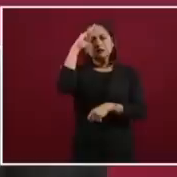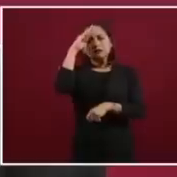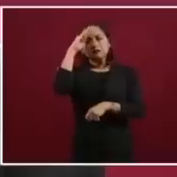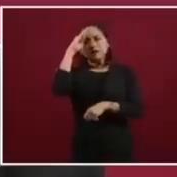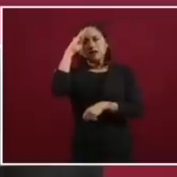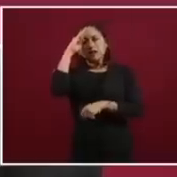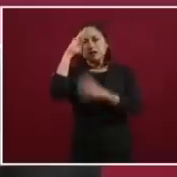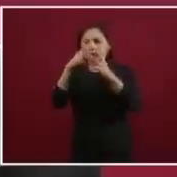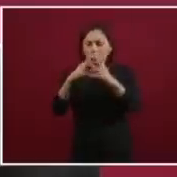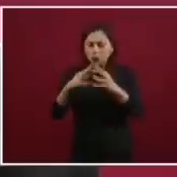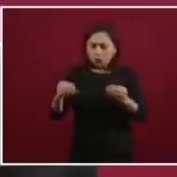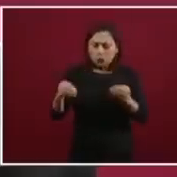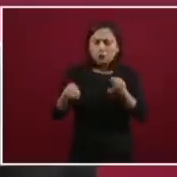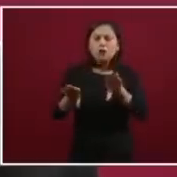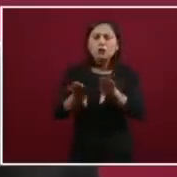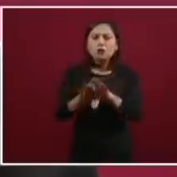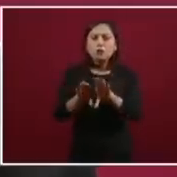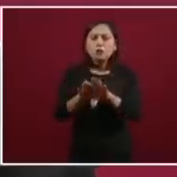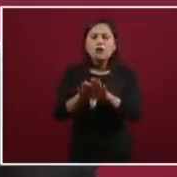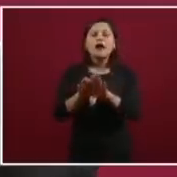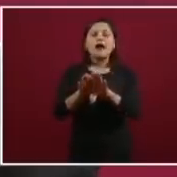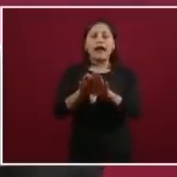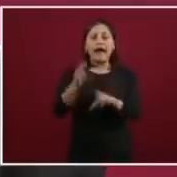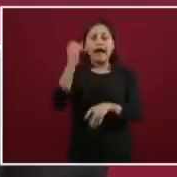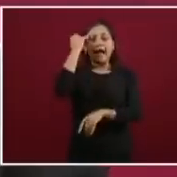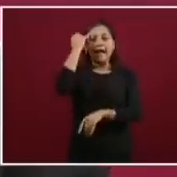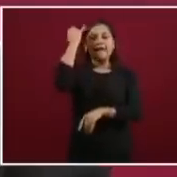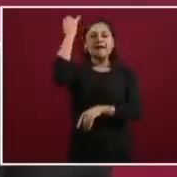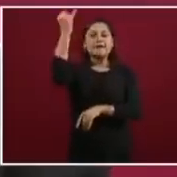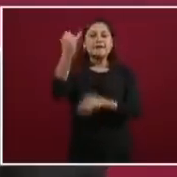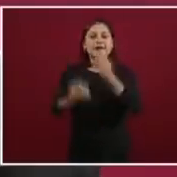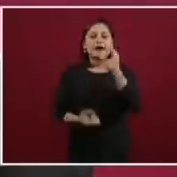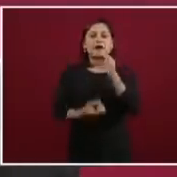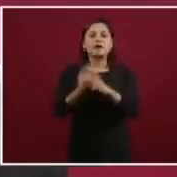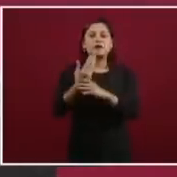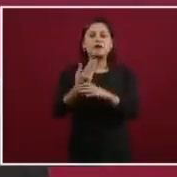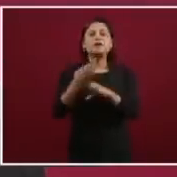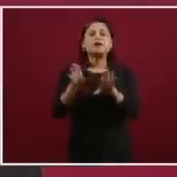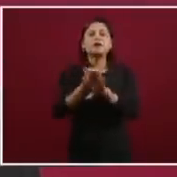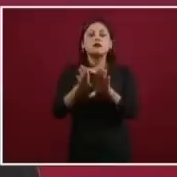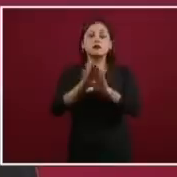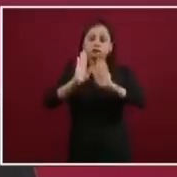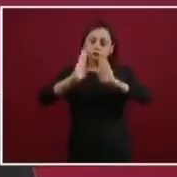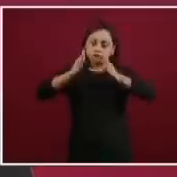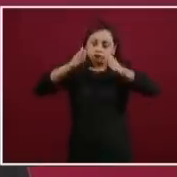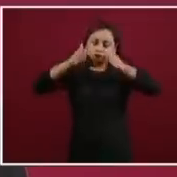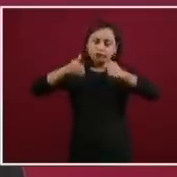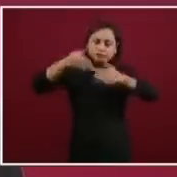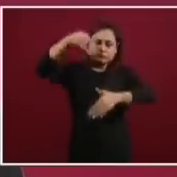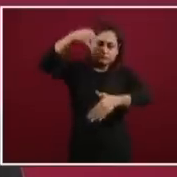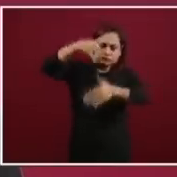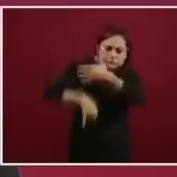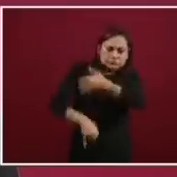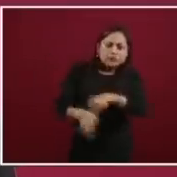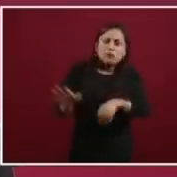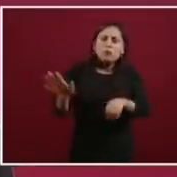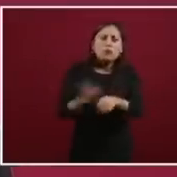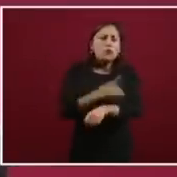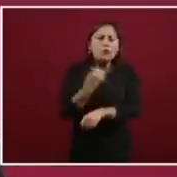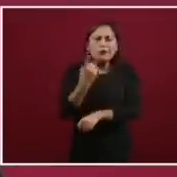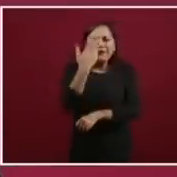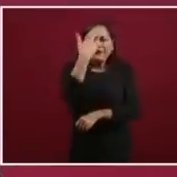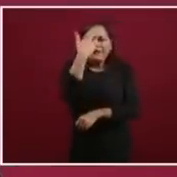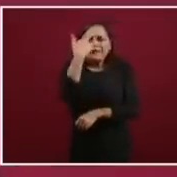sustento atender las causas que originan la inseguridad y la violencia es